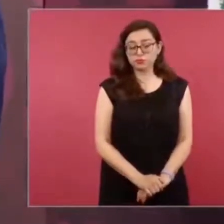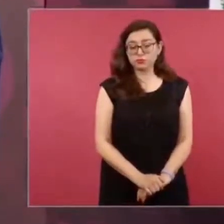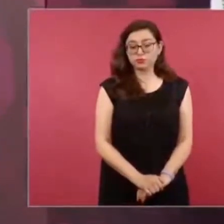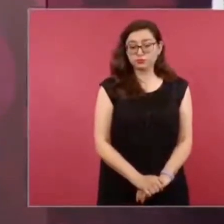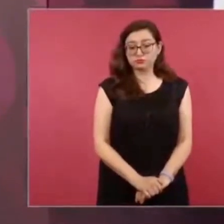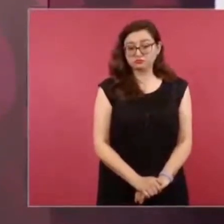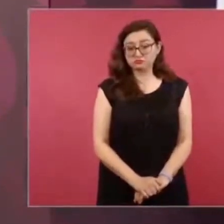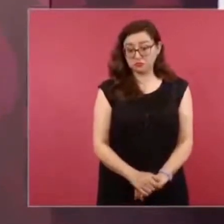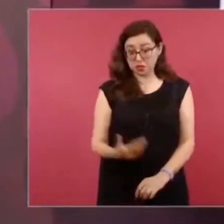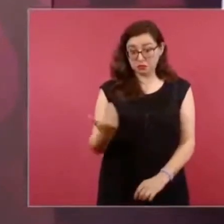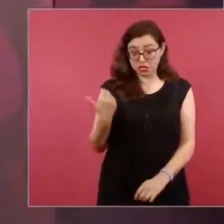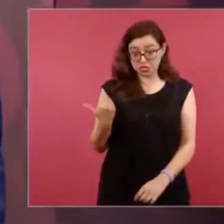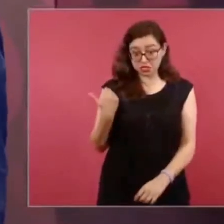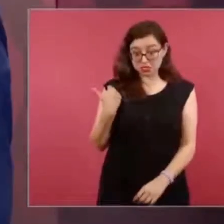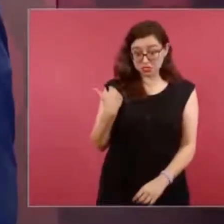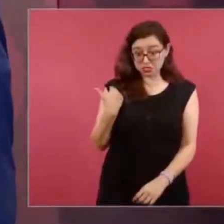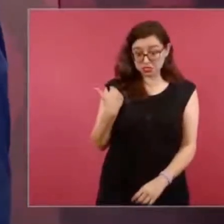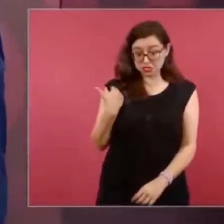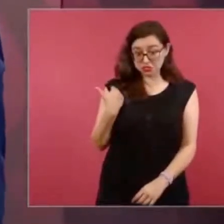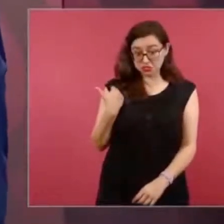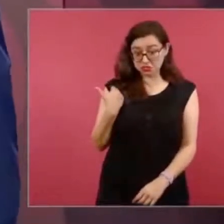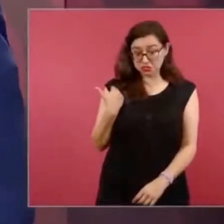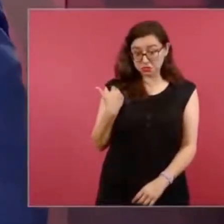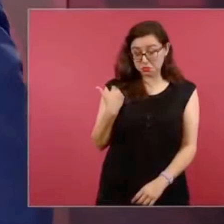Y él lo dice.